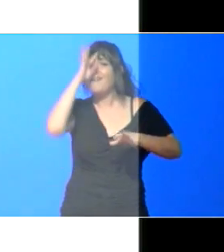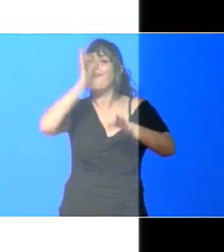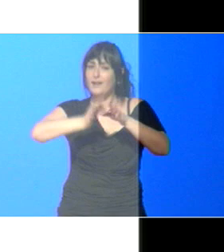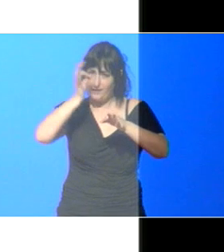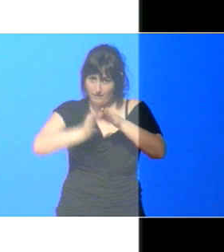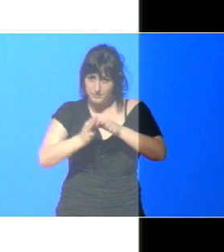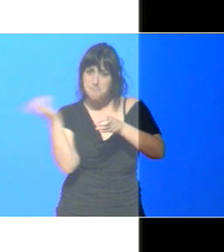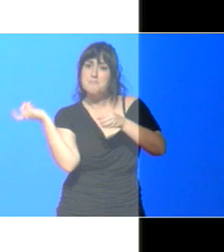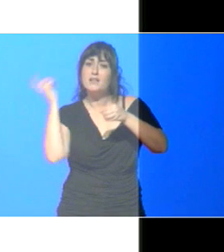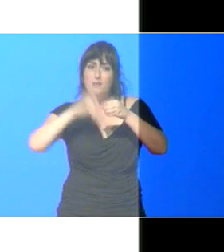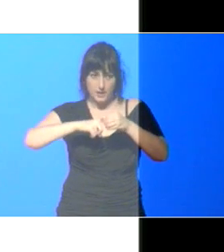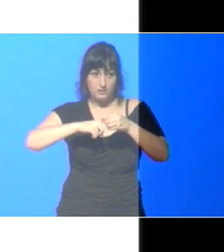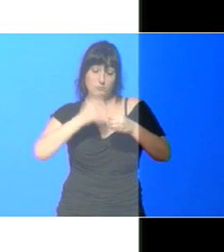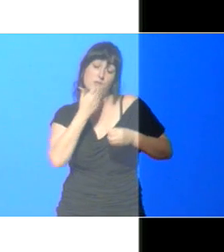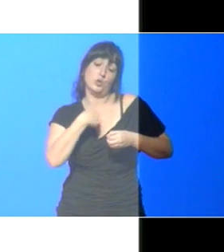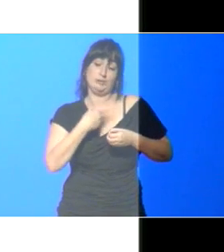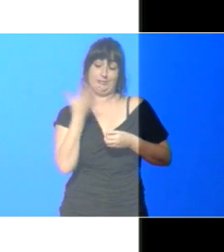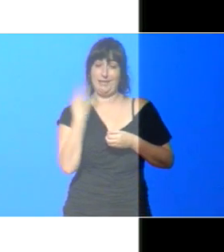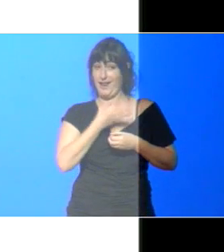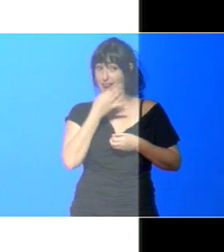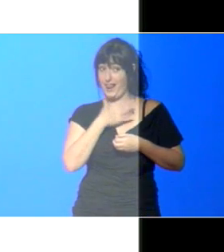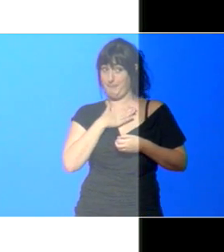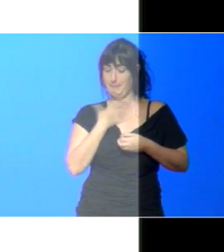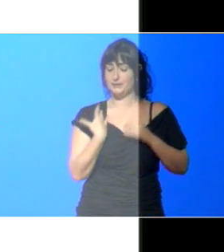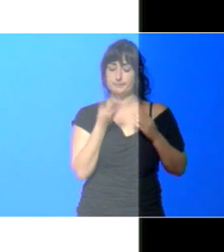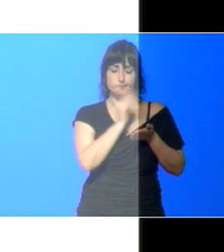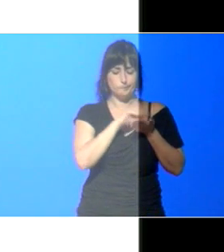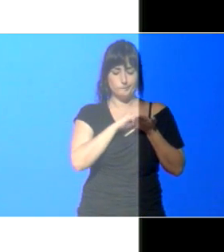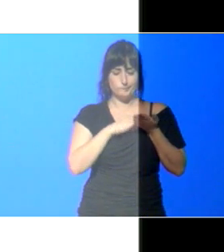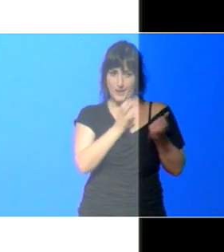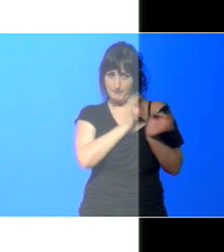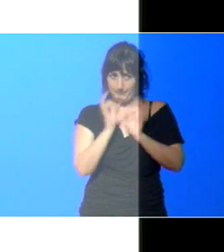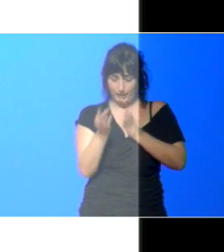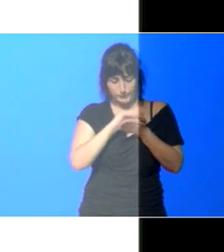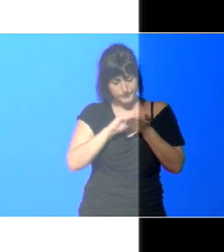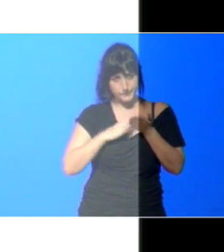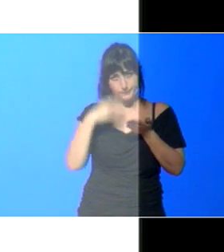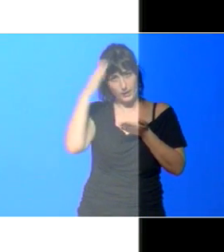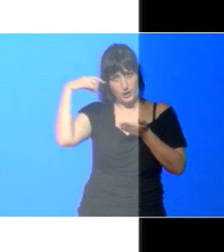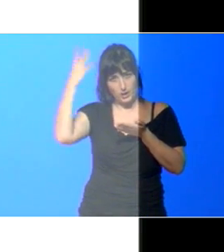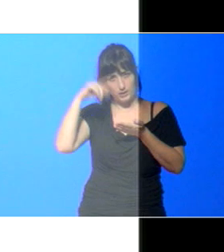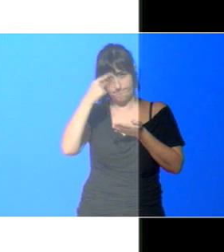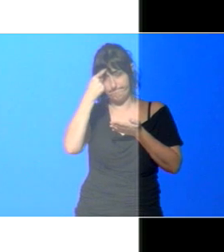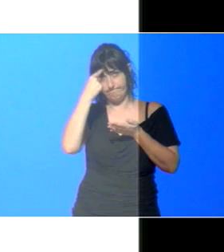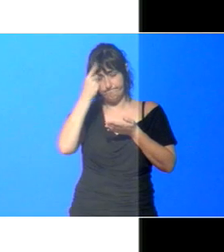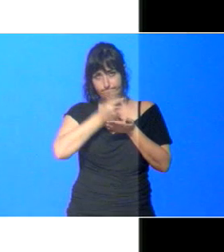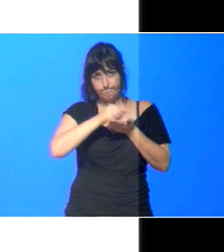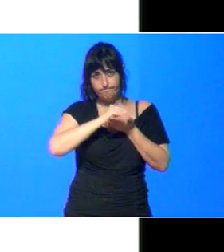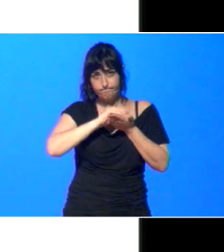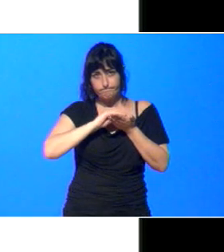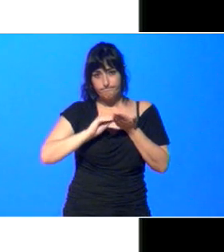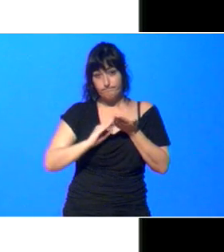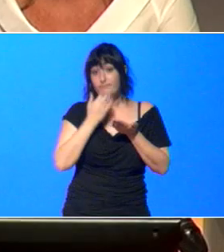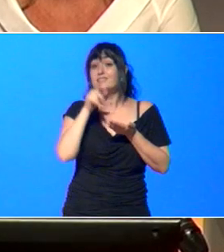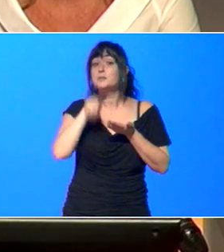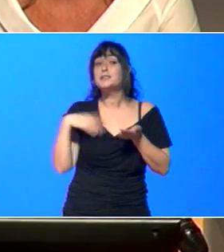aquí, preparando esta intervención, iba apuntando, ¿no?, las cosas que se me venían a la cabeza y que todas han ido más o menos de una manera o de otra saliendo